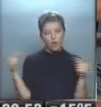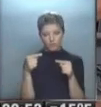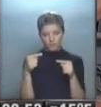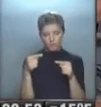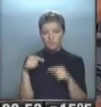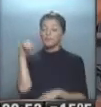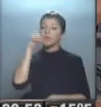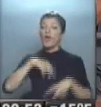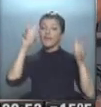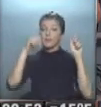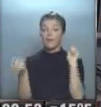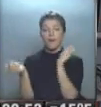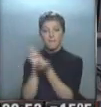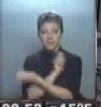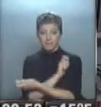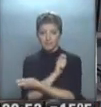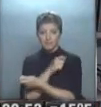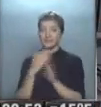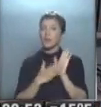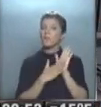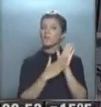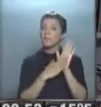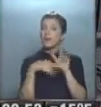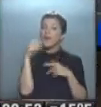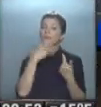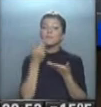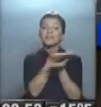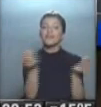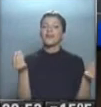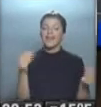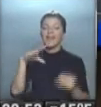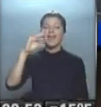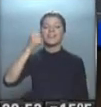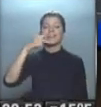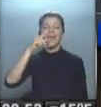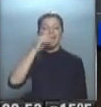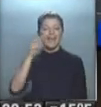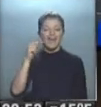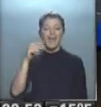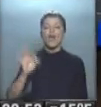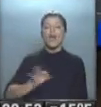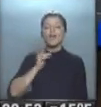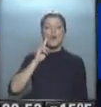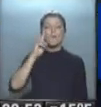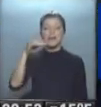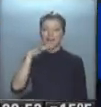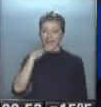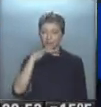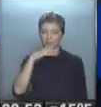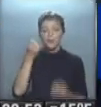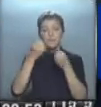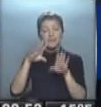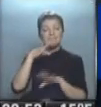Cambiamos ahora de tema, fue presentado el Rally Dakar 2014. ¿Empieza cuándo, Pablo? El 4 de enero, en el Monumento de la Bandera